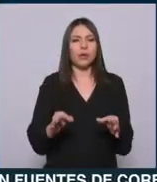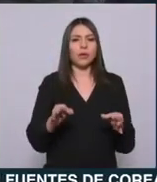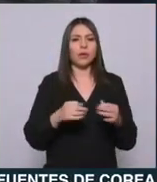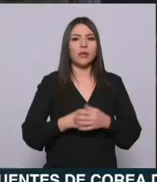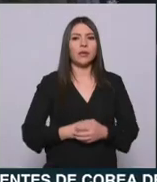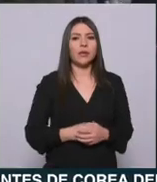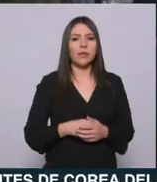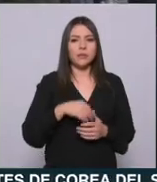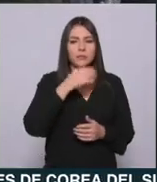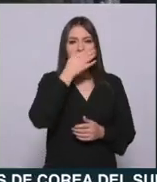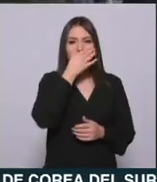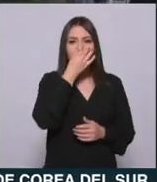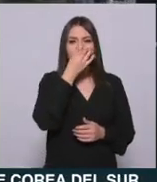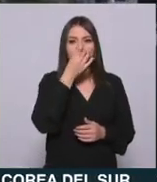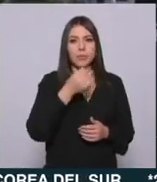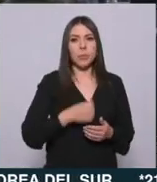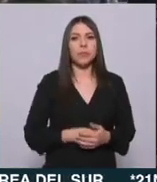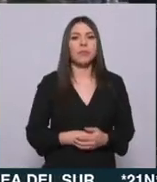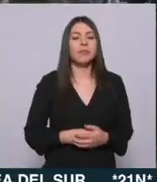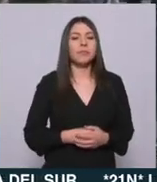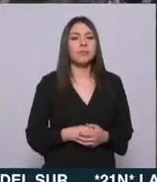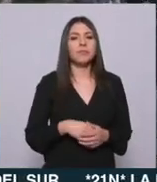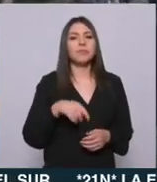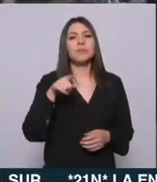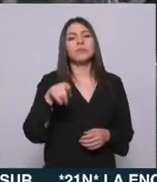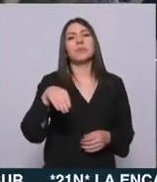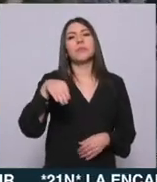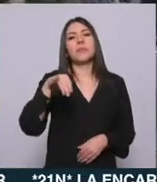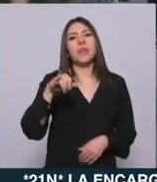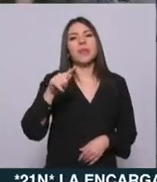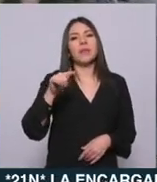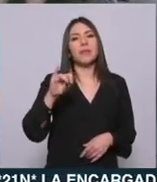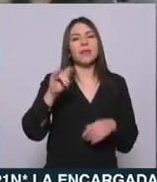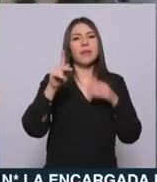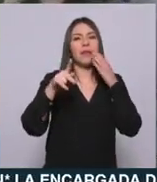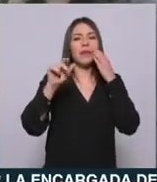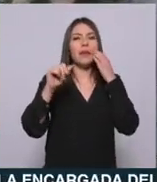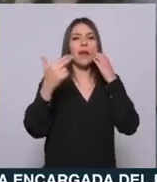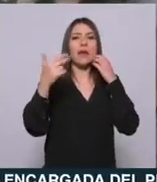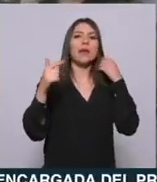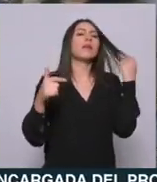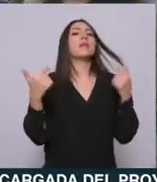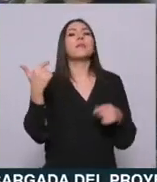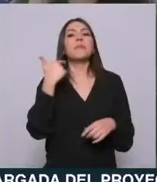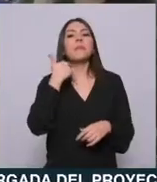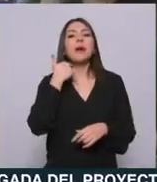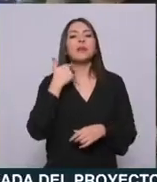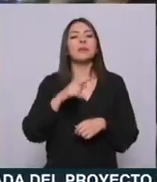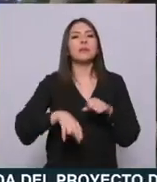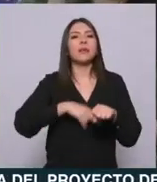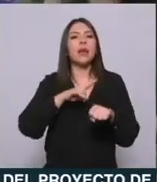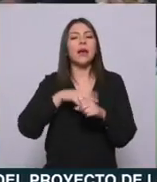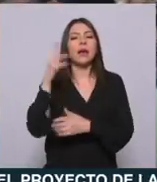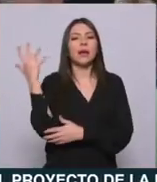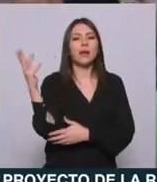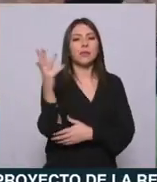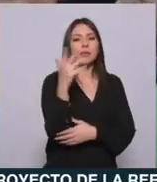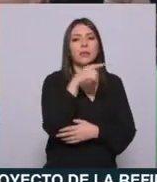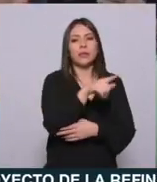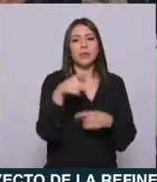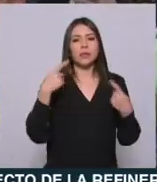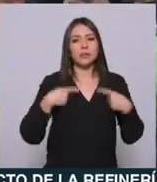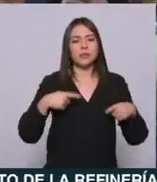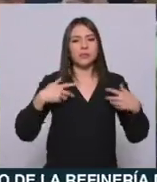Mítica ecocida, mítica ecocida, mítica ecocida. Eso fue lo que desató en los habitantes de la